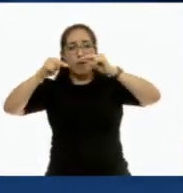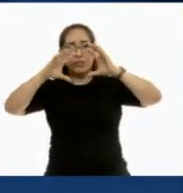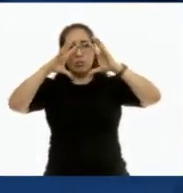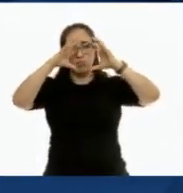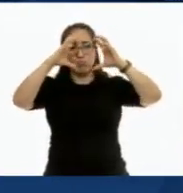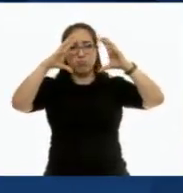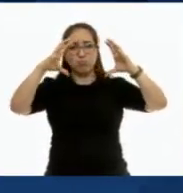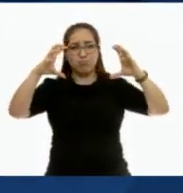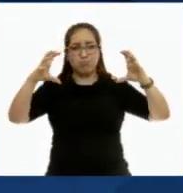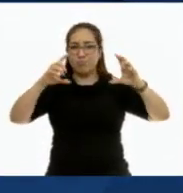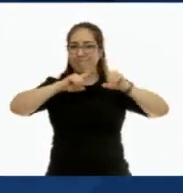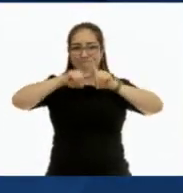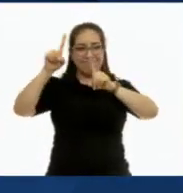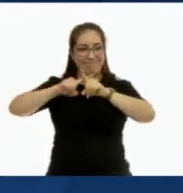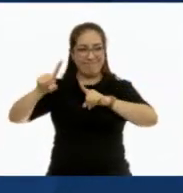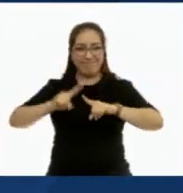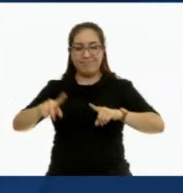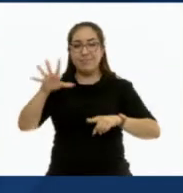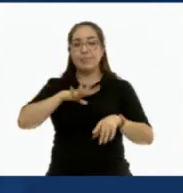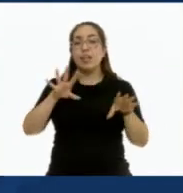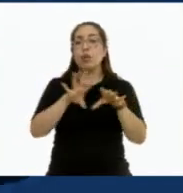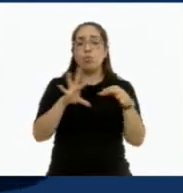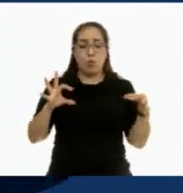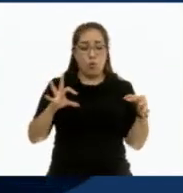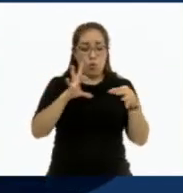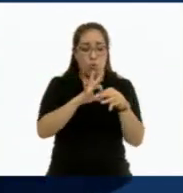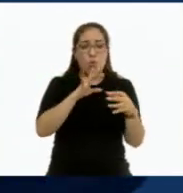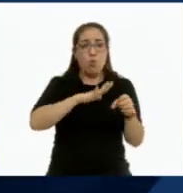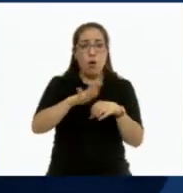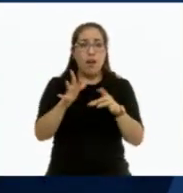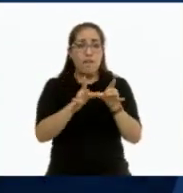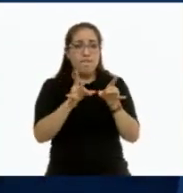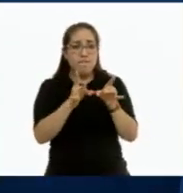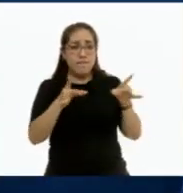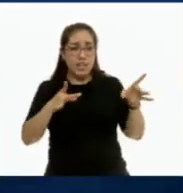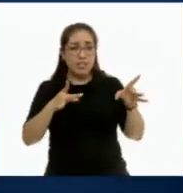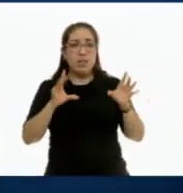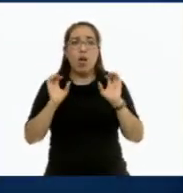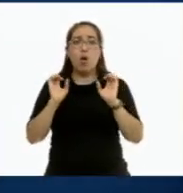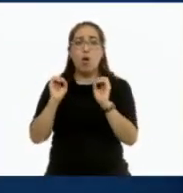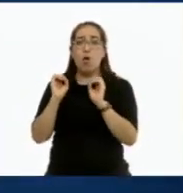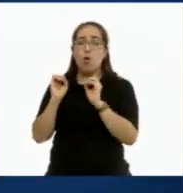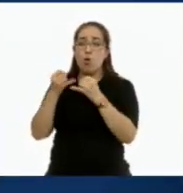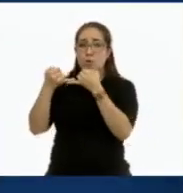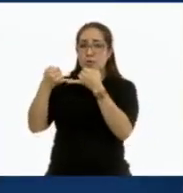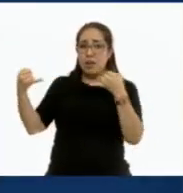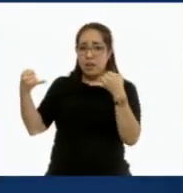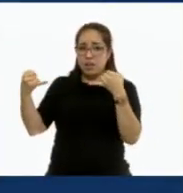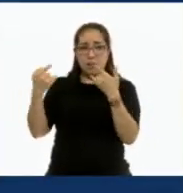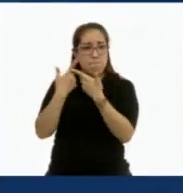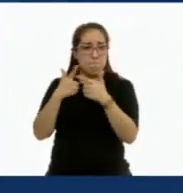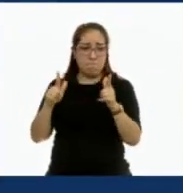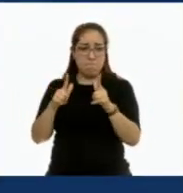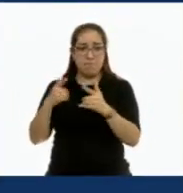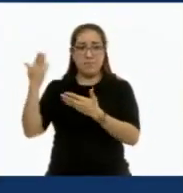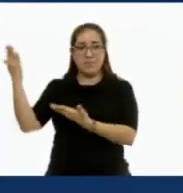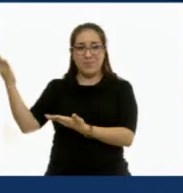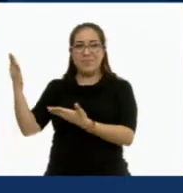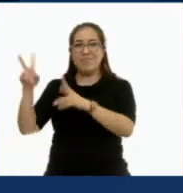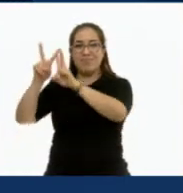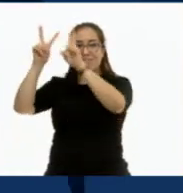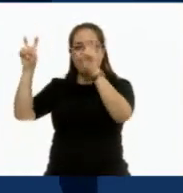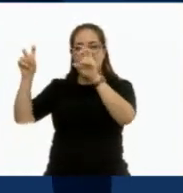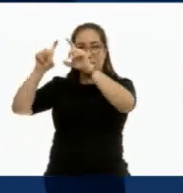nuestros conectores de ideas van a ser flechas o líneas. Perfecto. Entonces, aquí tenemos nuestro tema que